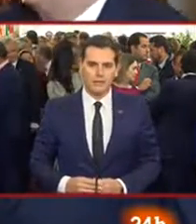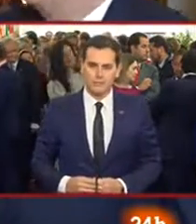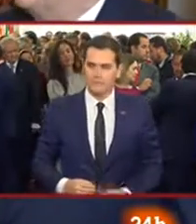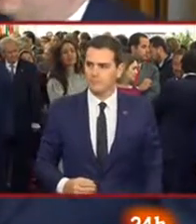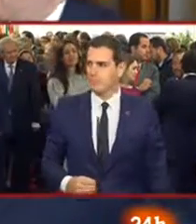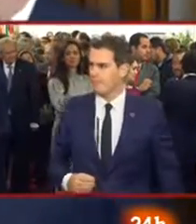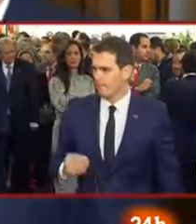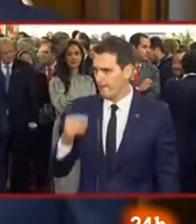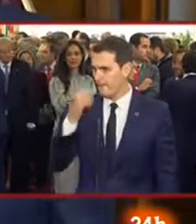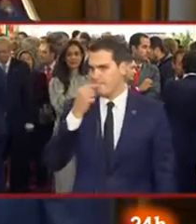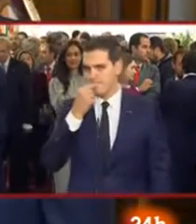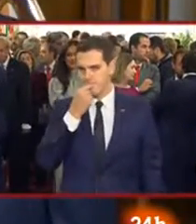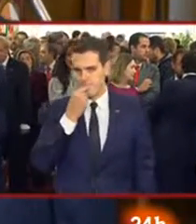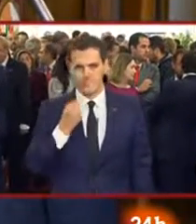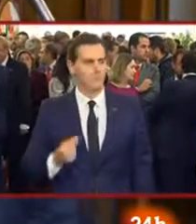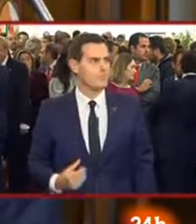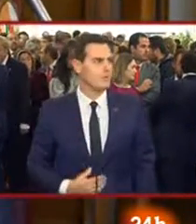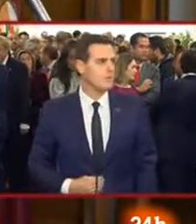tengan que hacerme.